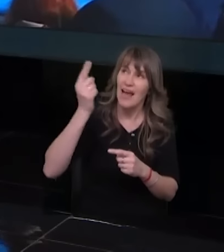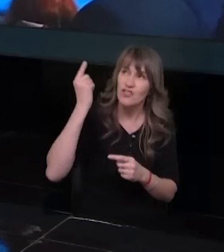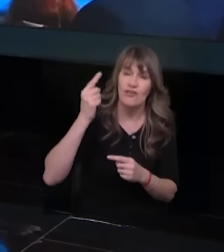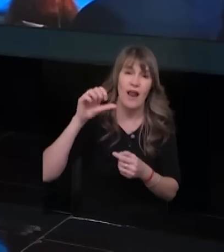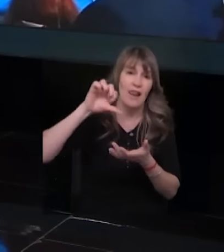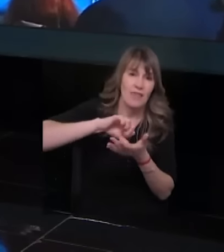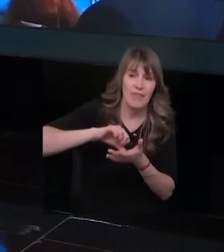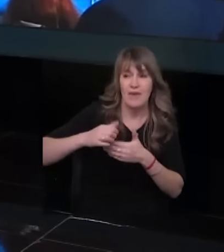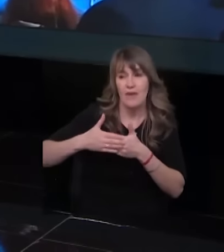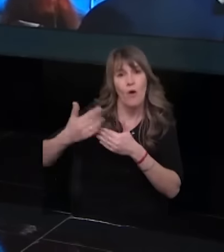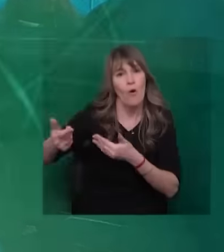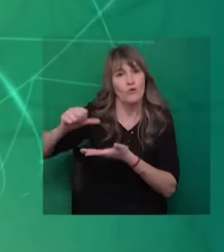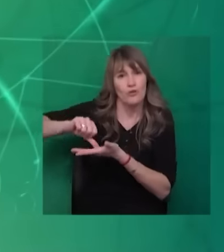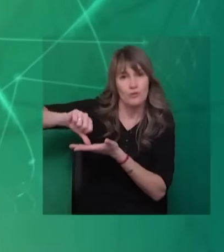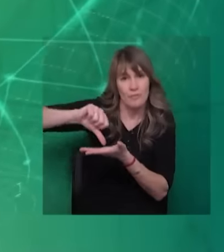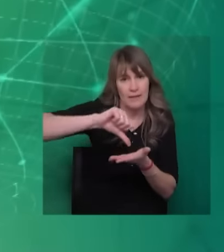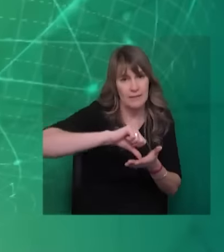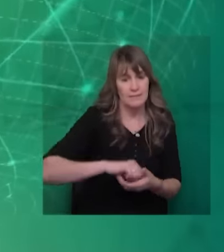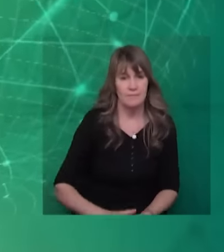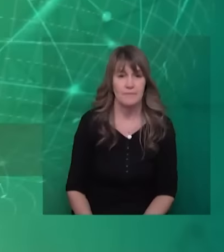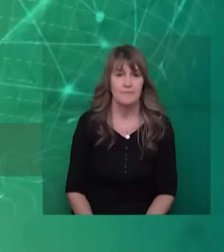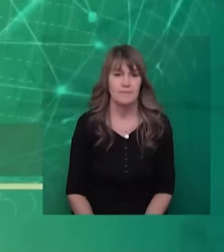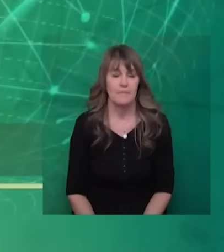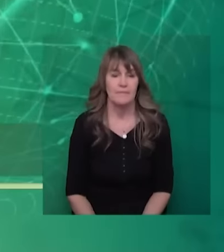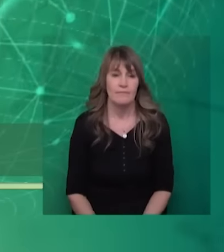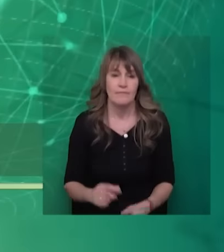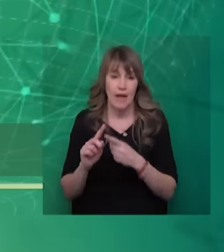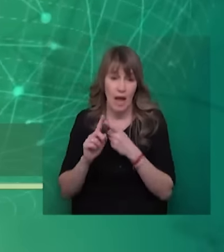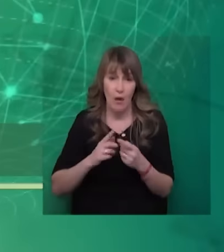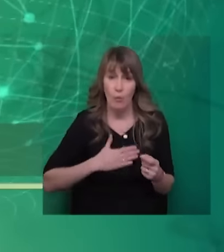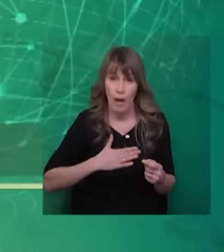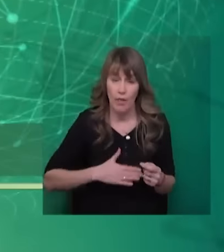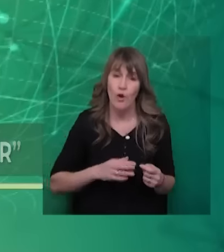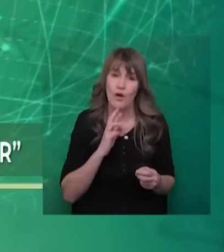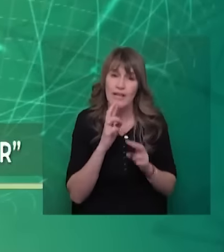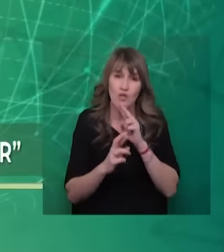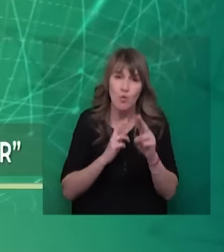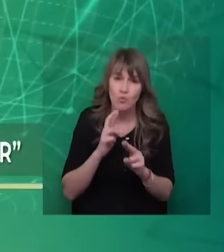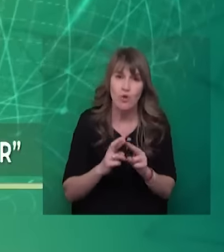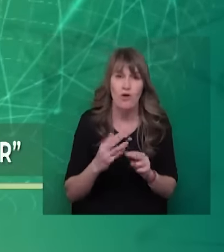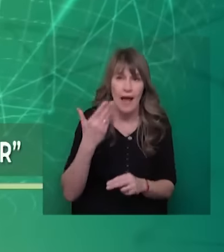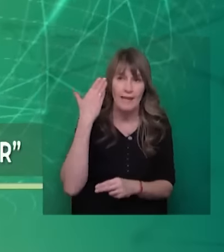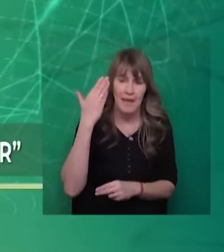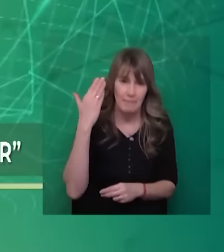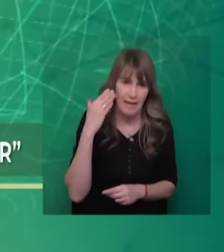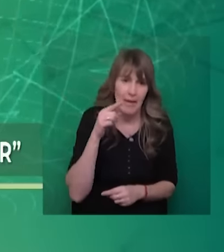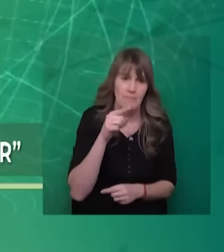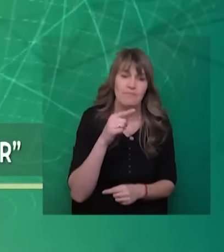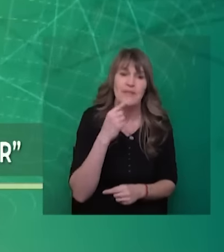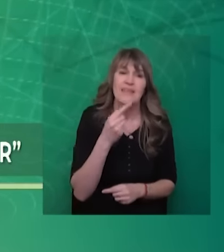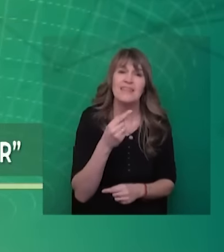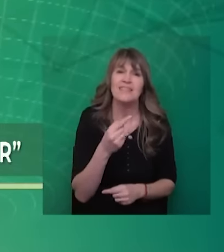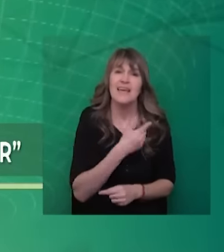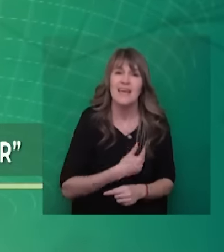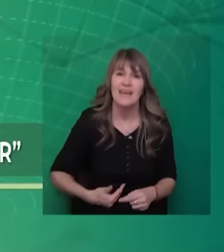los vecinos de acuerdo con la resolución de la asamblea nacional los comentarios del presidente ecuatoriano contra sus